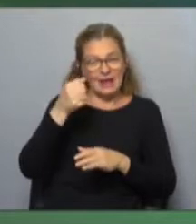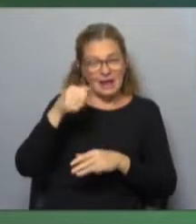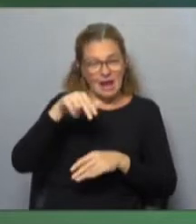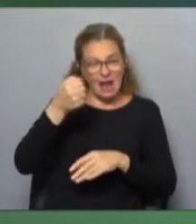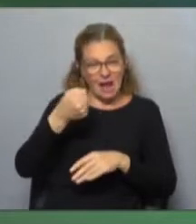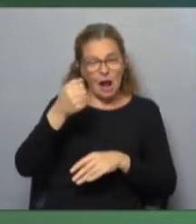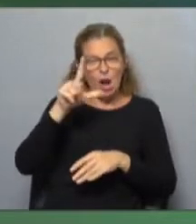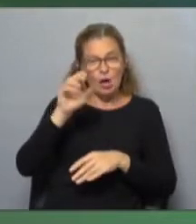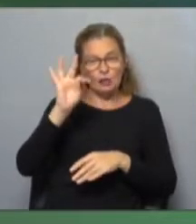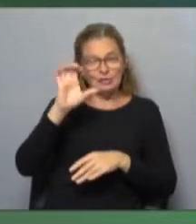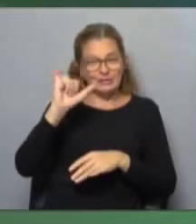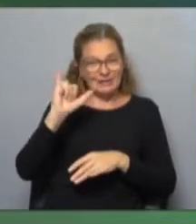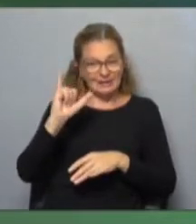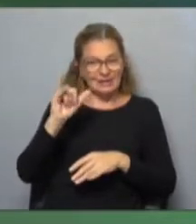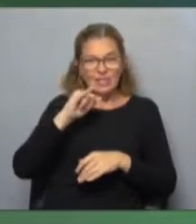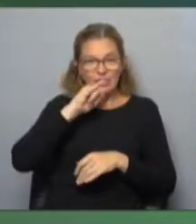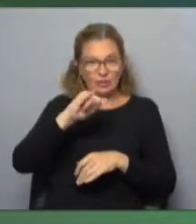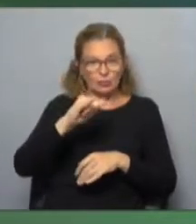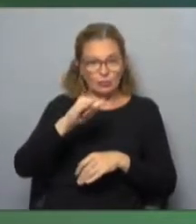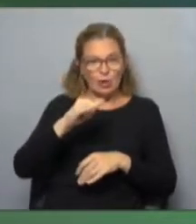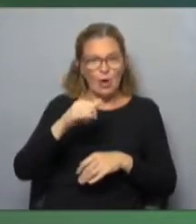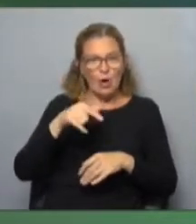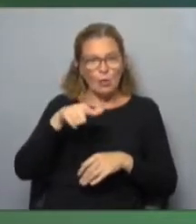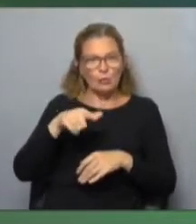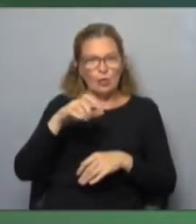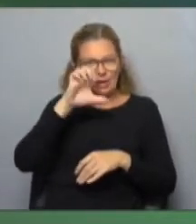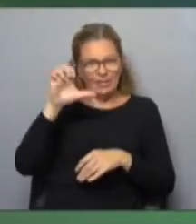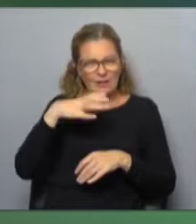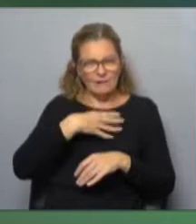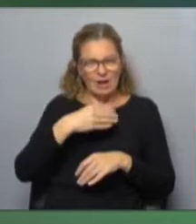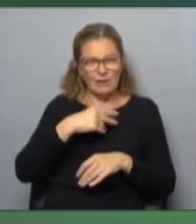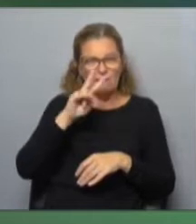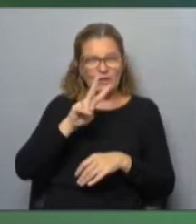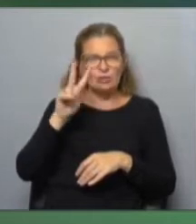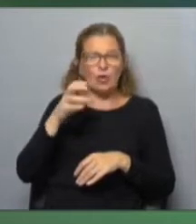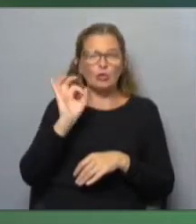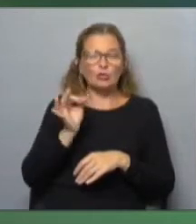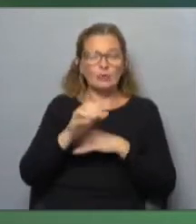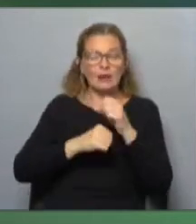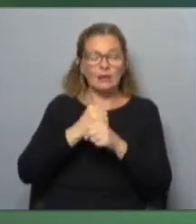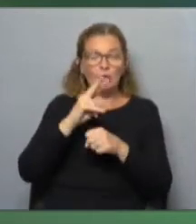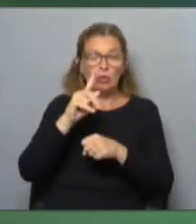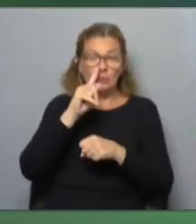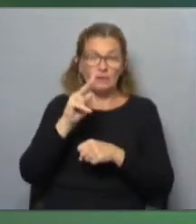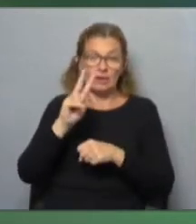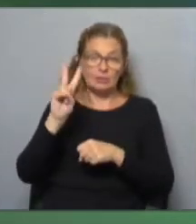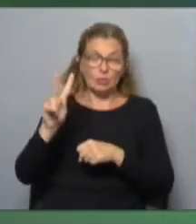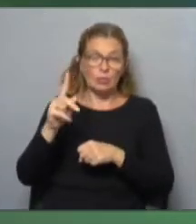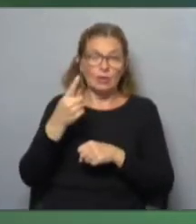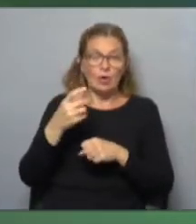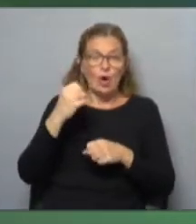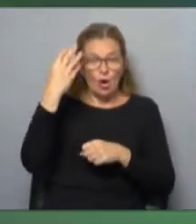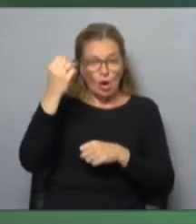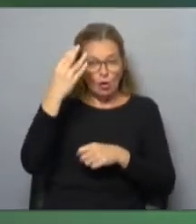penalmente a su colega Blanco Israel Acuña por los sucesos del 22 de octubre de 2021 cuando se desarrolló el